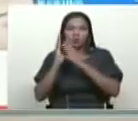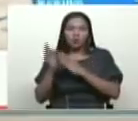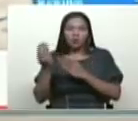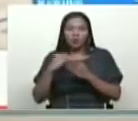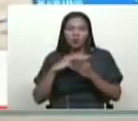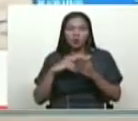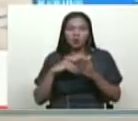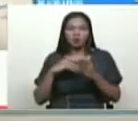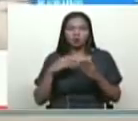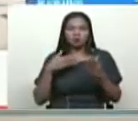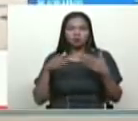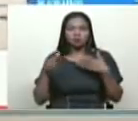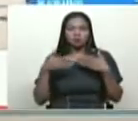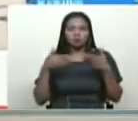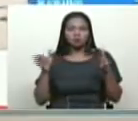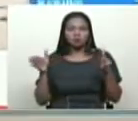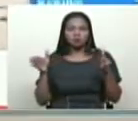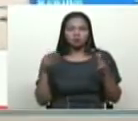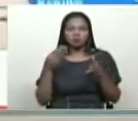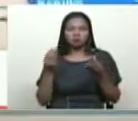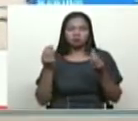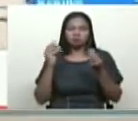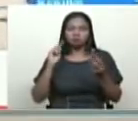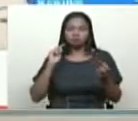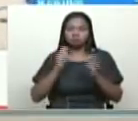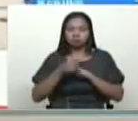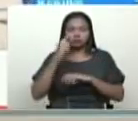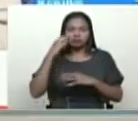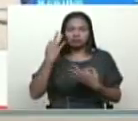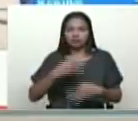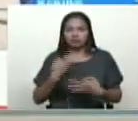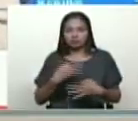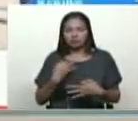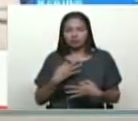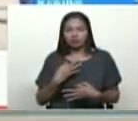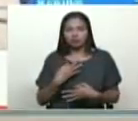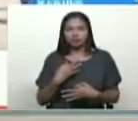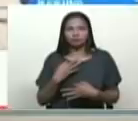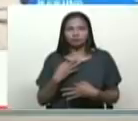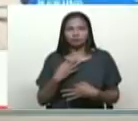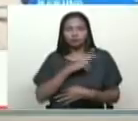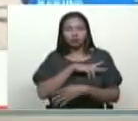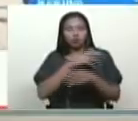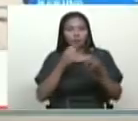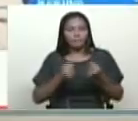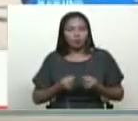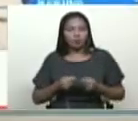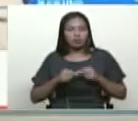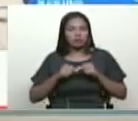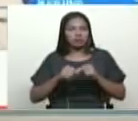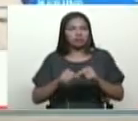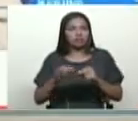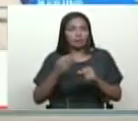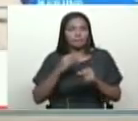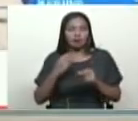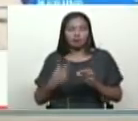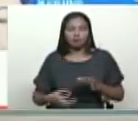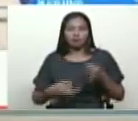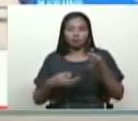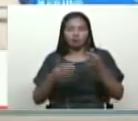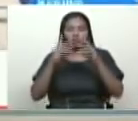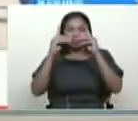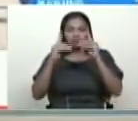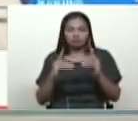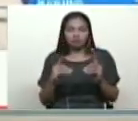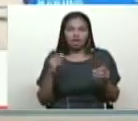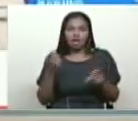organizaciones populares se conviertan verdaderamente en un poder permanente, protagónico de decisión